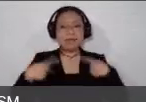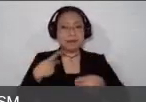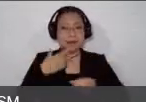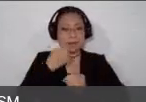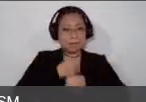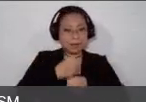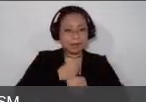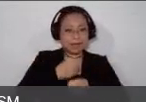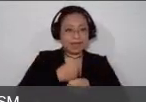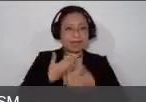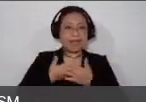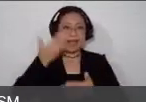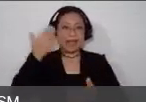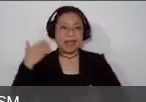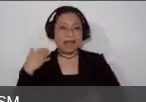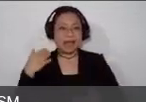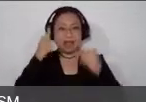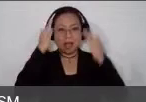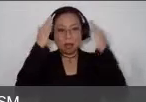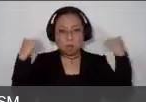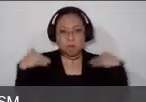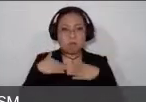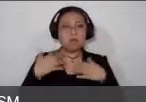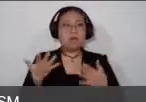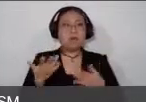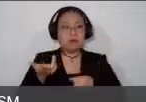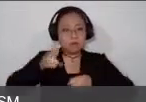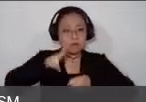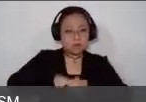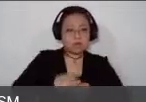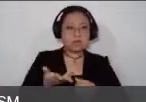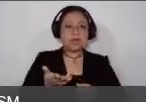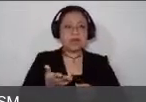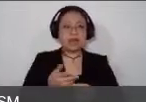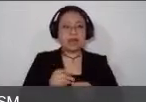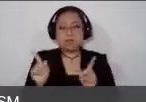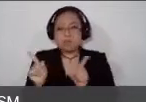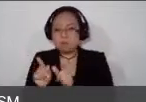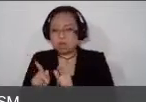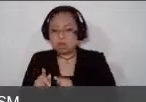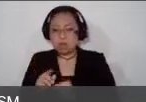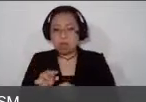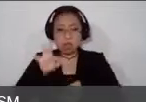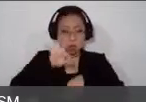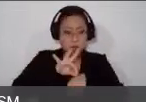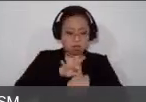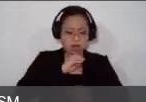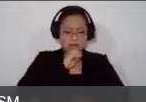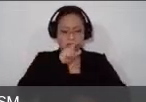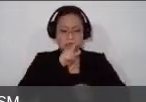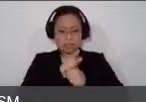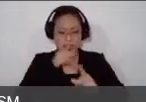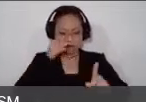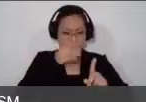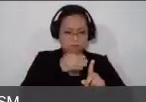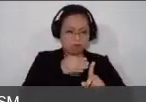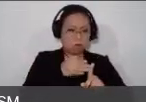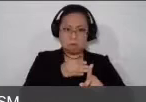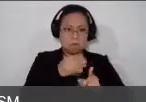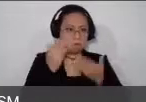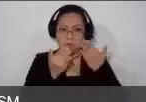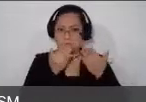de los hospitales de las clínicas pero como médico y como especialidad era